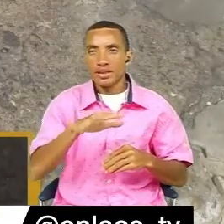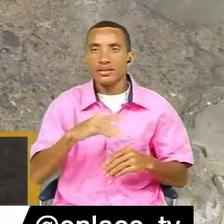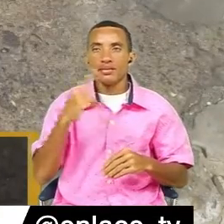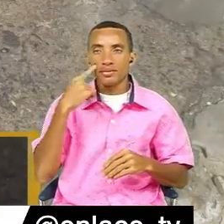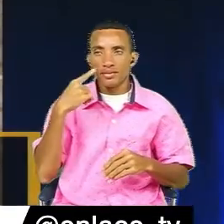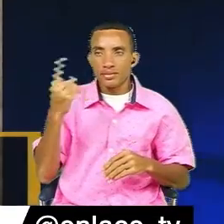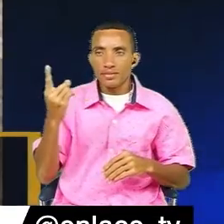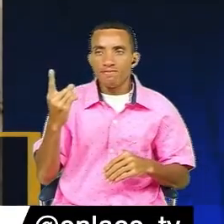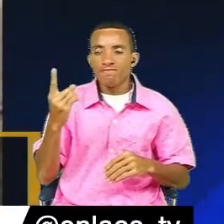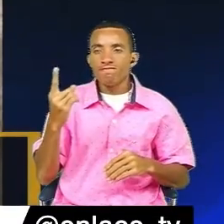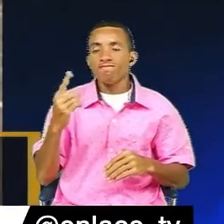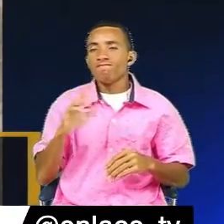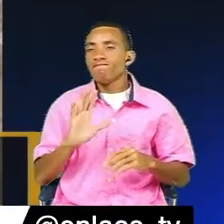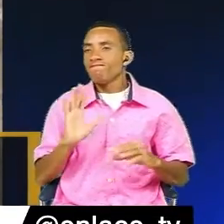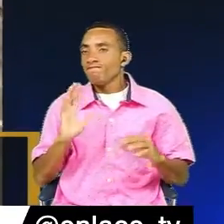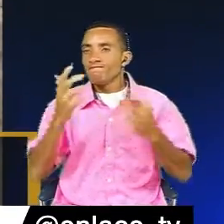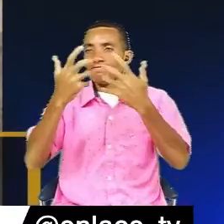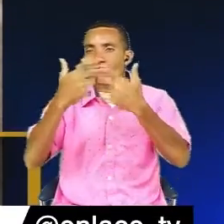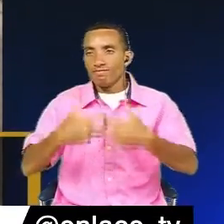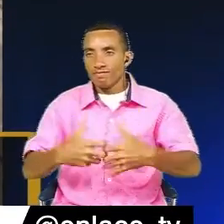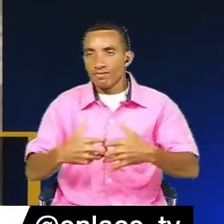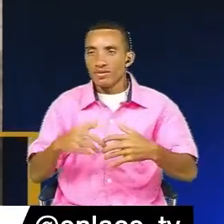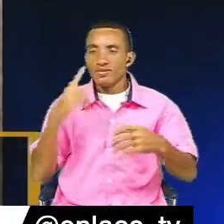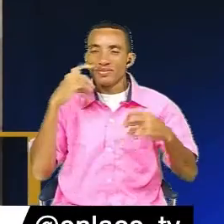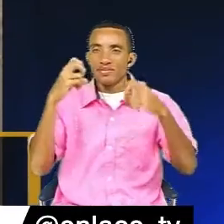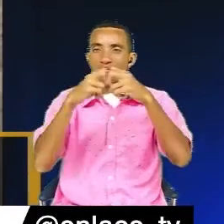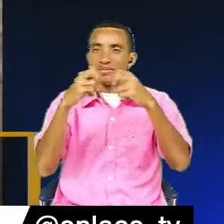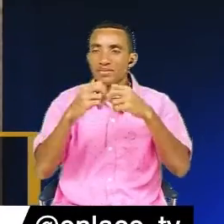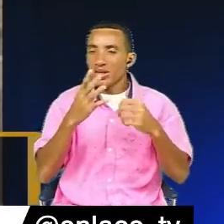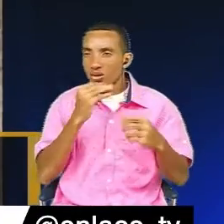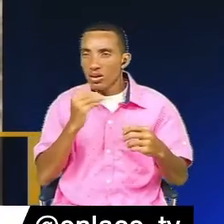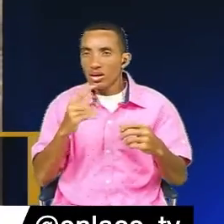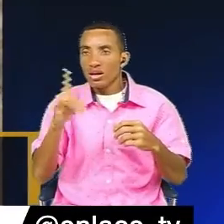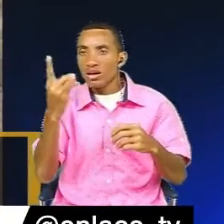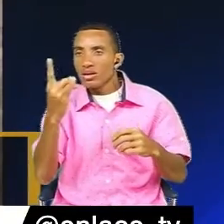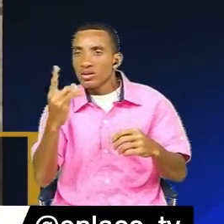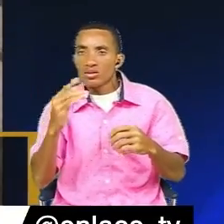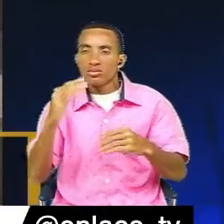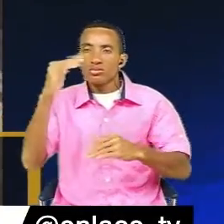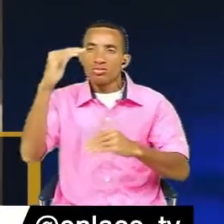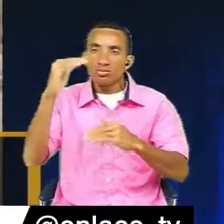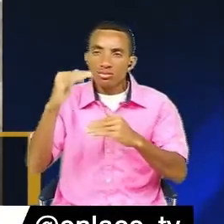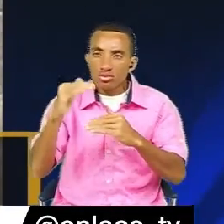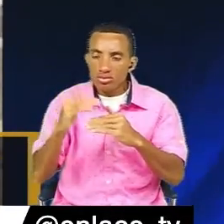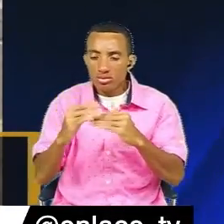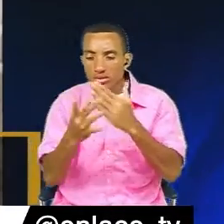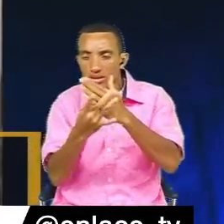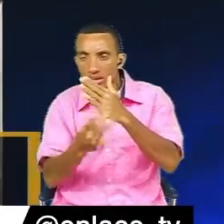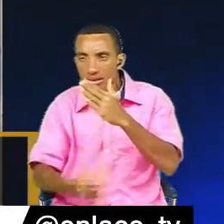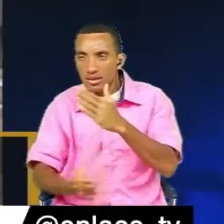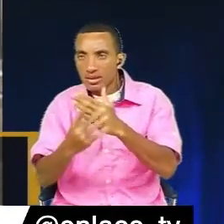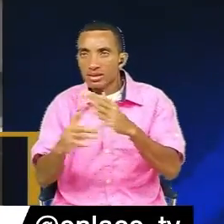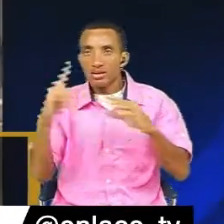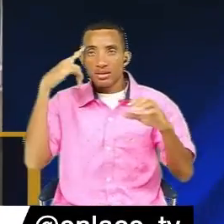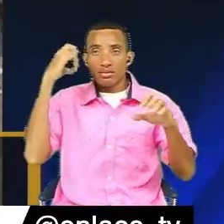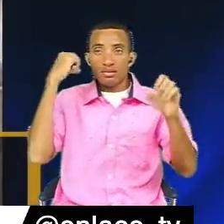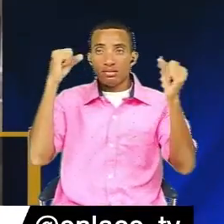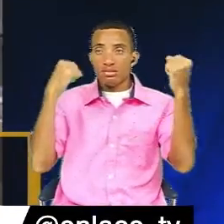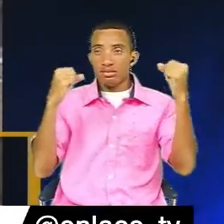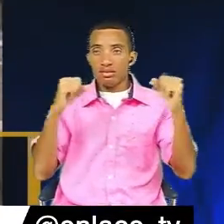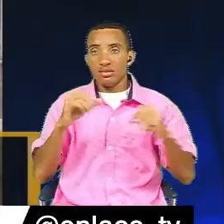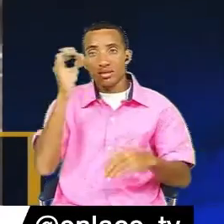a su inquietud, sin embargo afirman que no se ha hecho nada para mitigar la expulsión del líquido y el temor de la ciudadanía que se encuentra a la